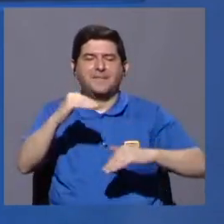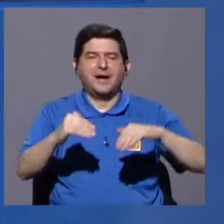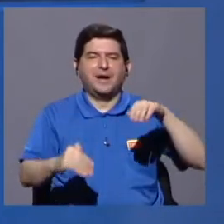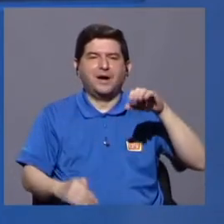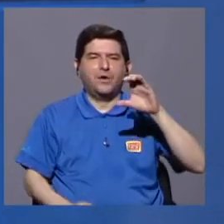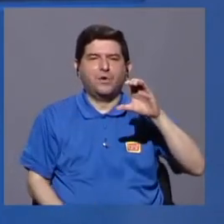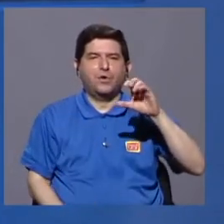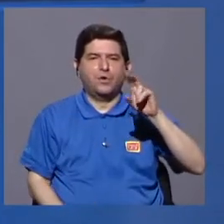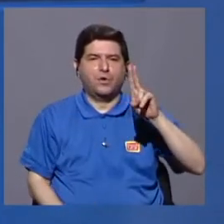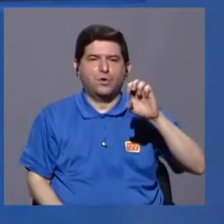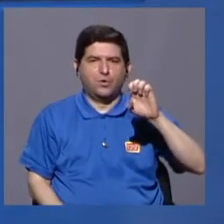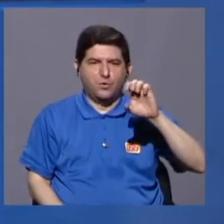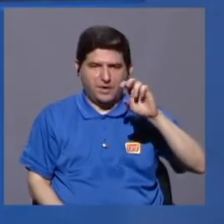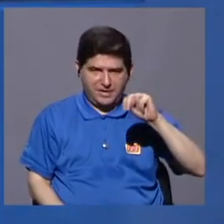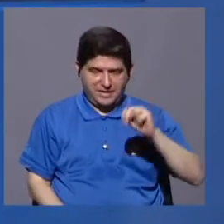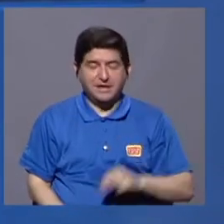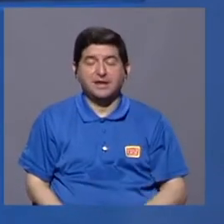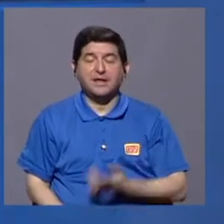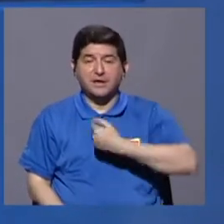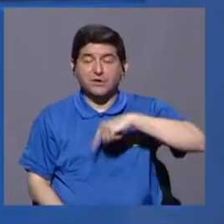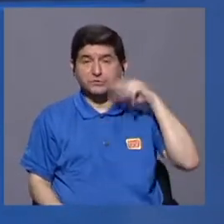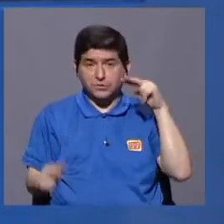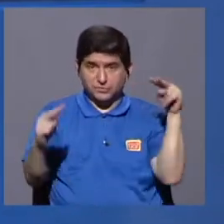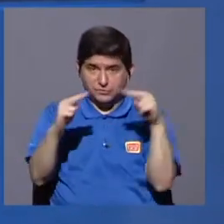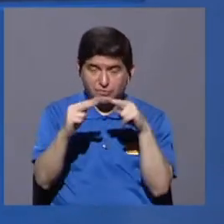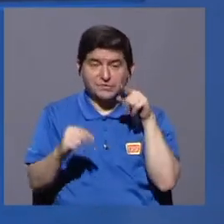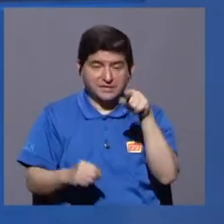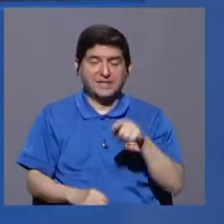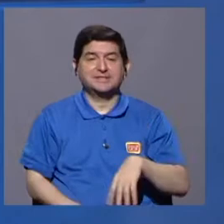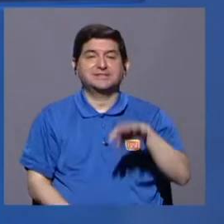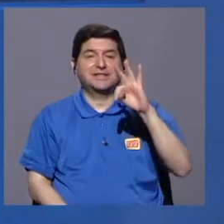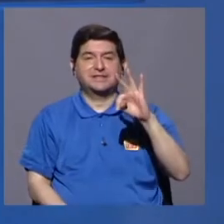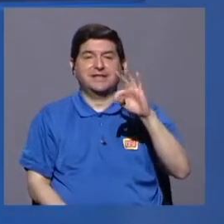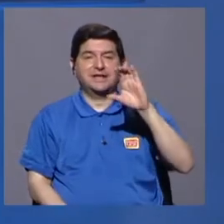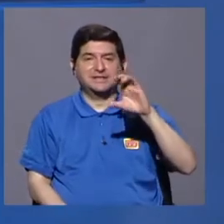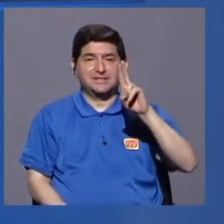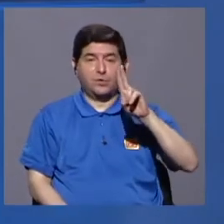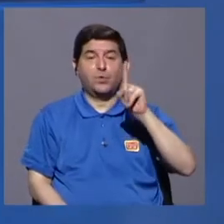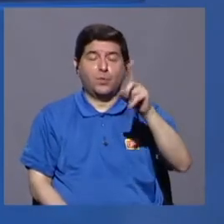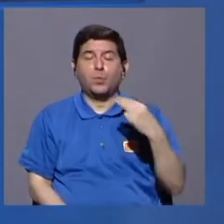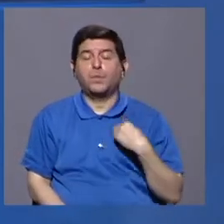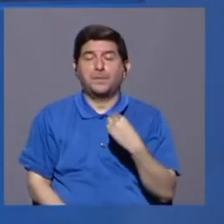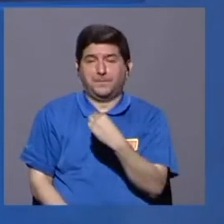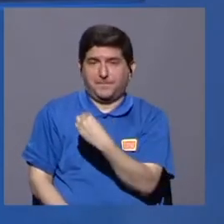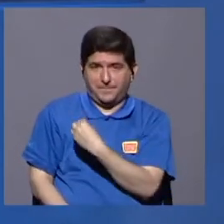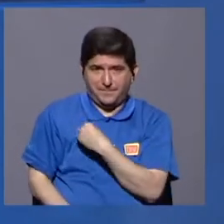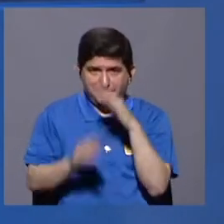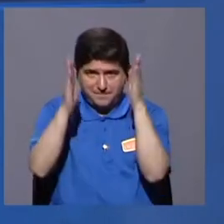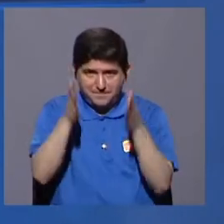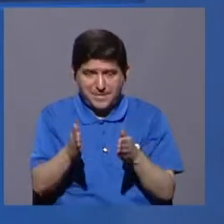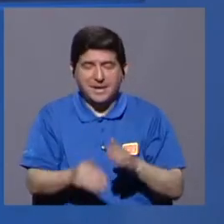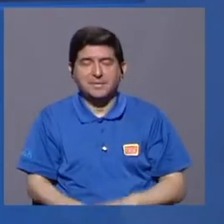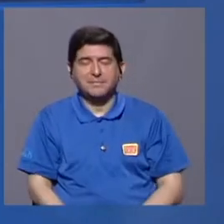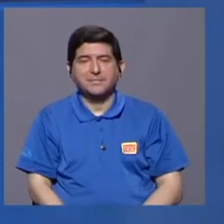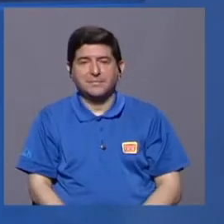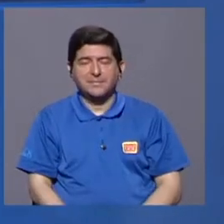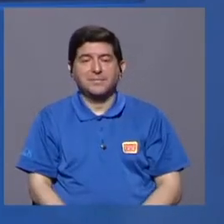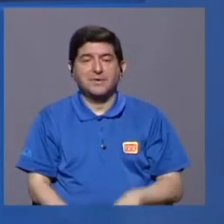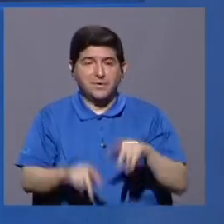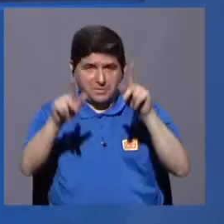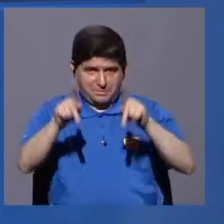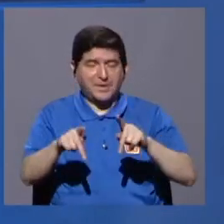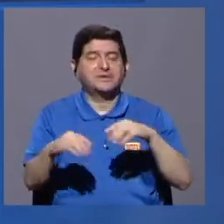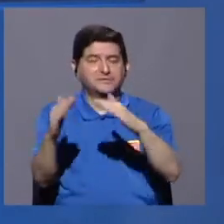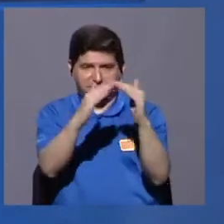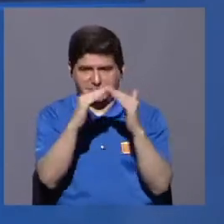Nosotros conocimos a este TCU y uno de los miembros del TCU pertenece a esa